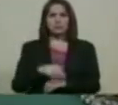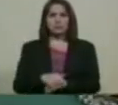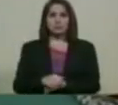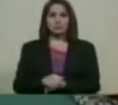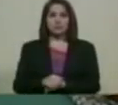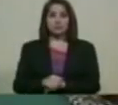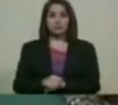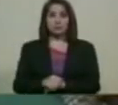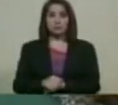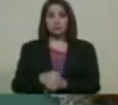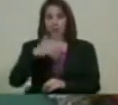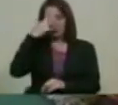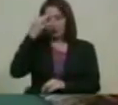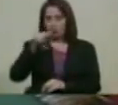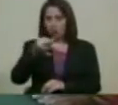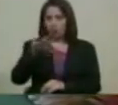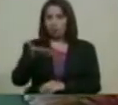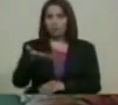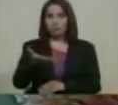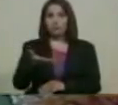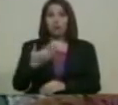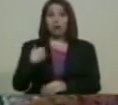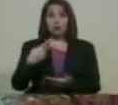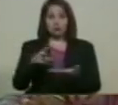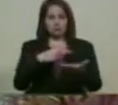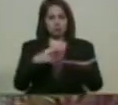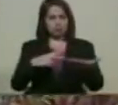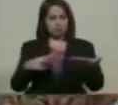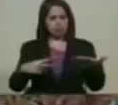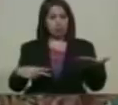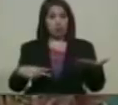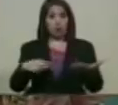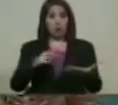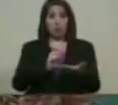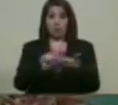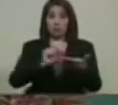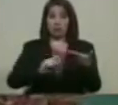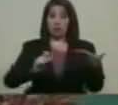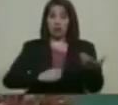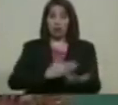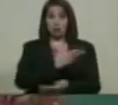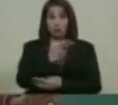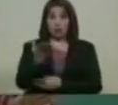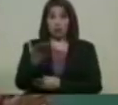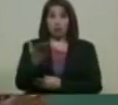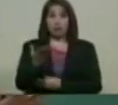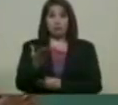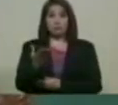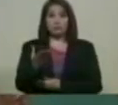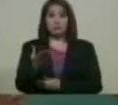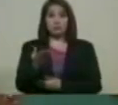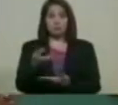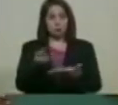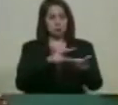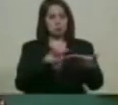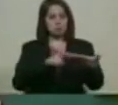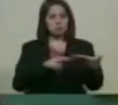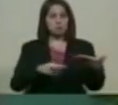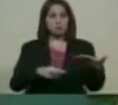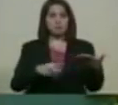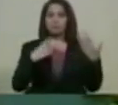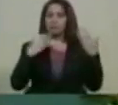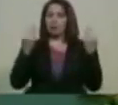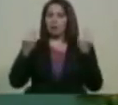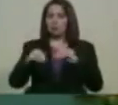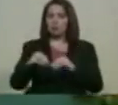tengan la seguridad. Yo leo buena parte de los materiales que algunos de ustedes escriben y estoy de acuerdo